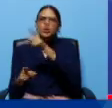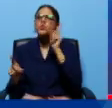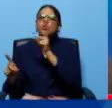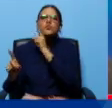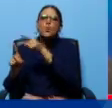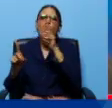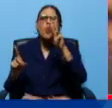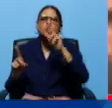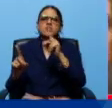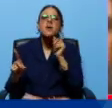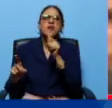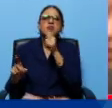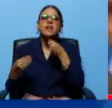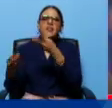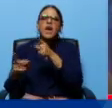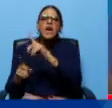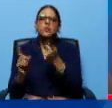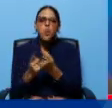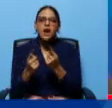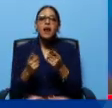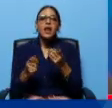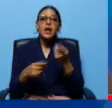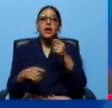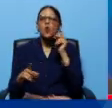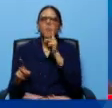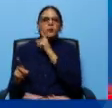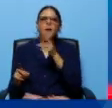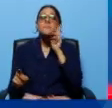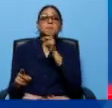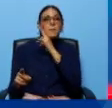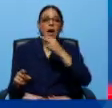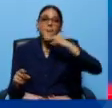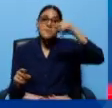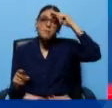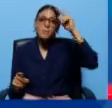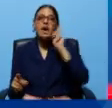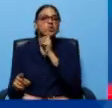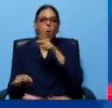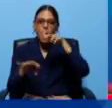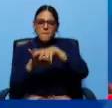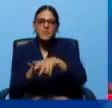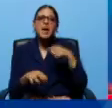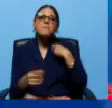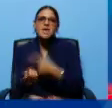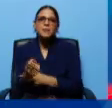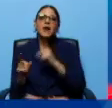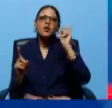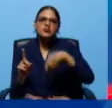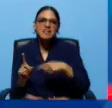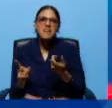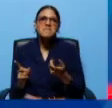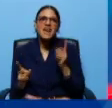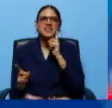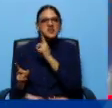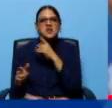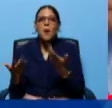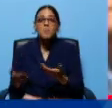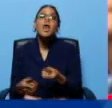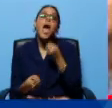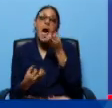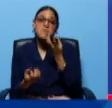nombre? Es una combinación entre el nombre de mi papá, de mi mamá, y mi hermano quería que me llamara María. Ah,